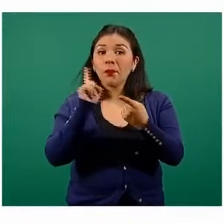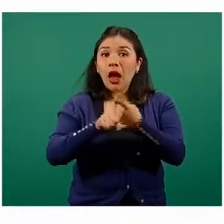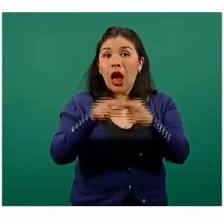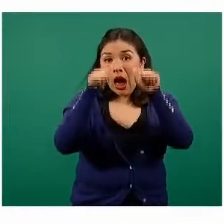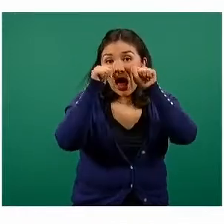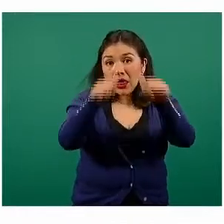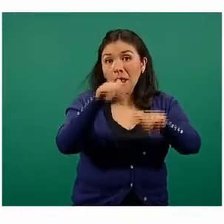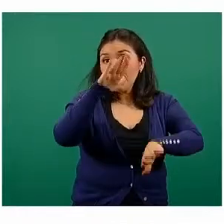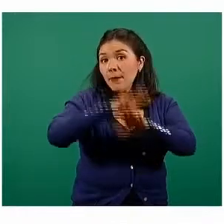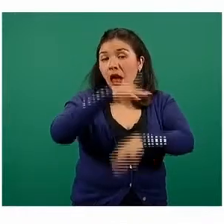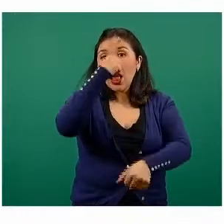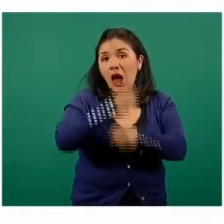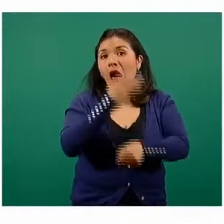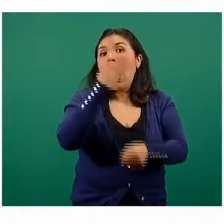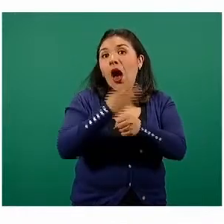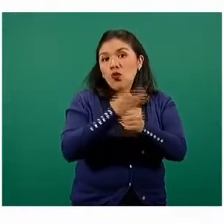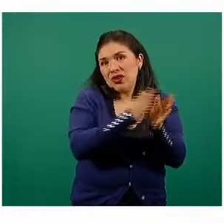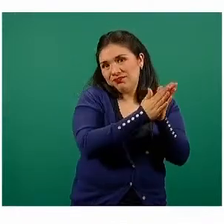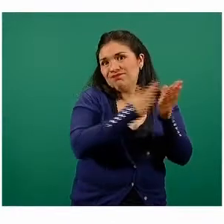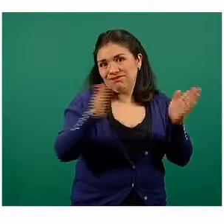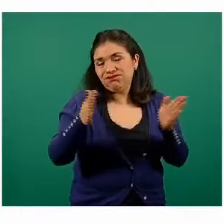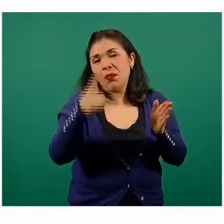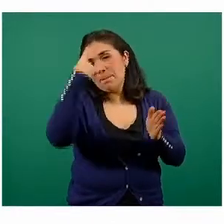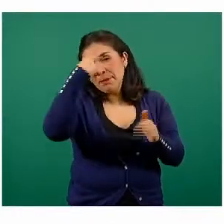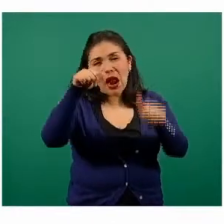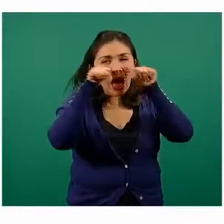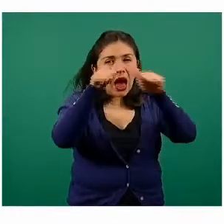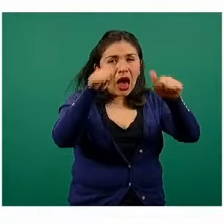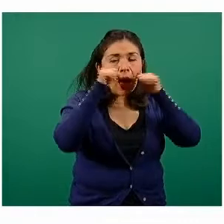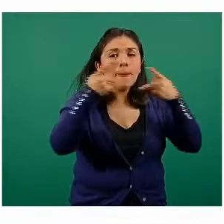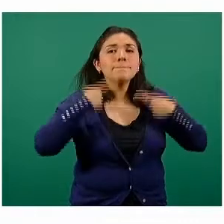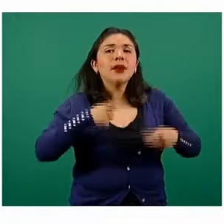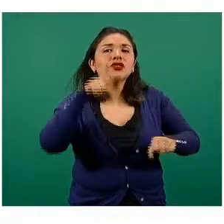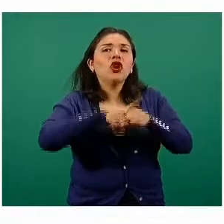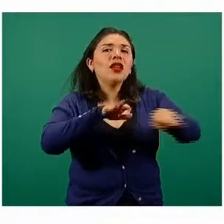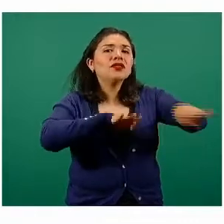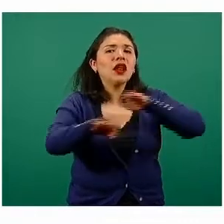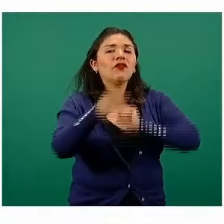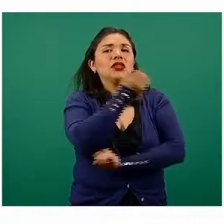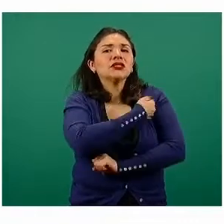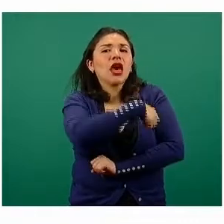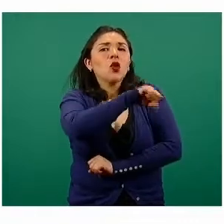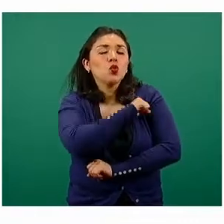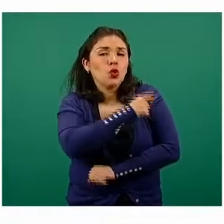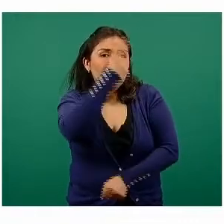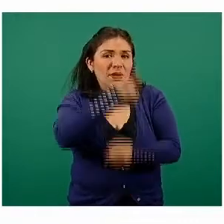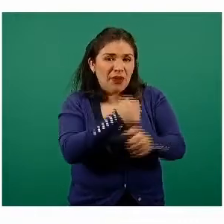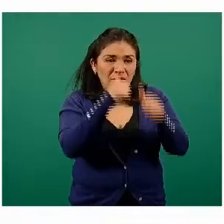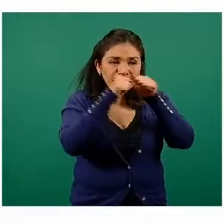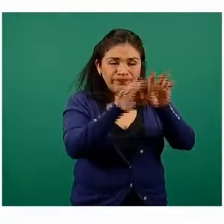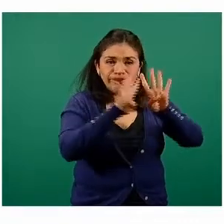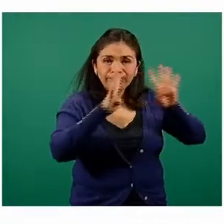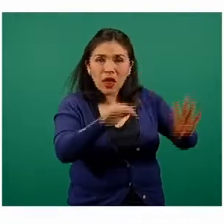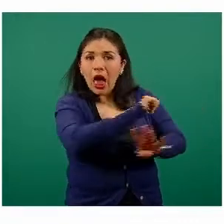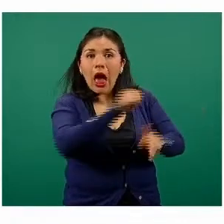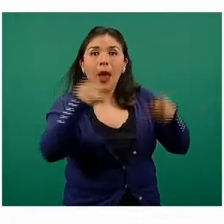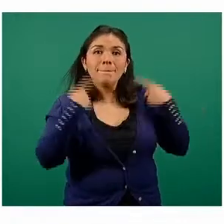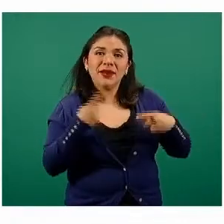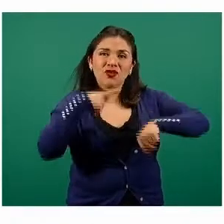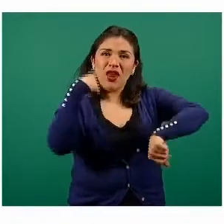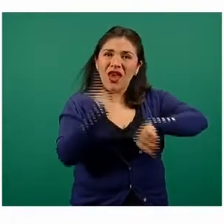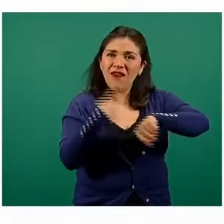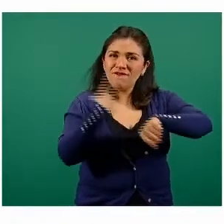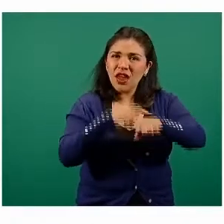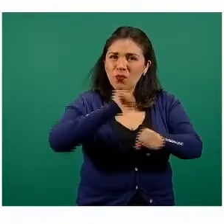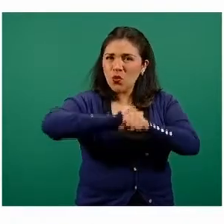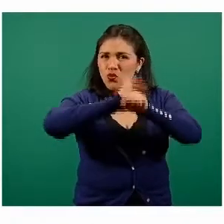está en este momento en curso y se orienta al personal de salud de primera línea, las personas del